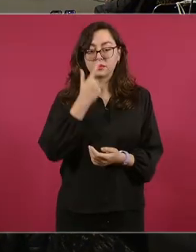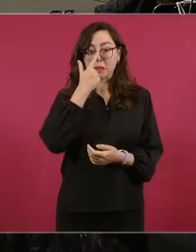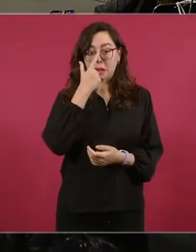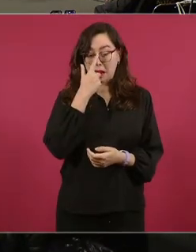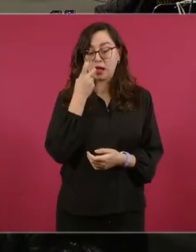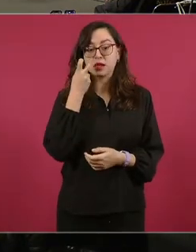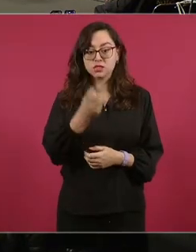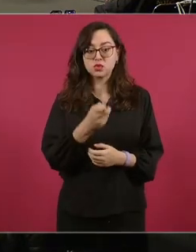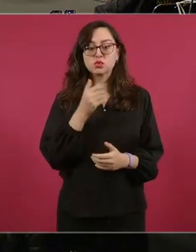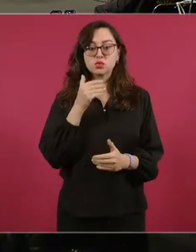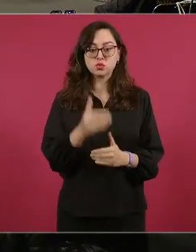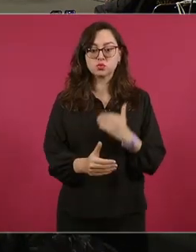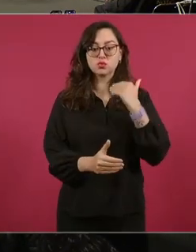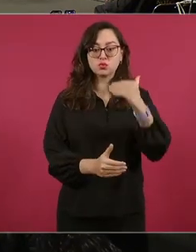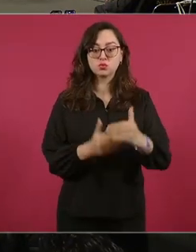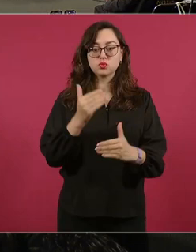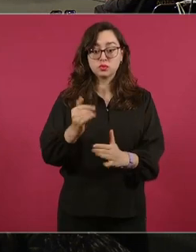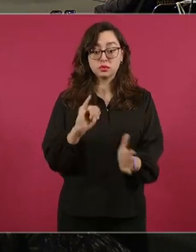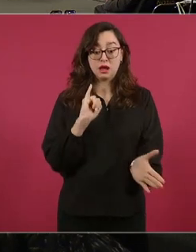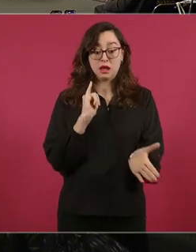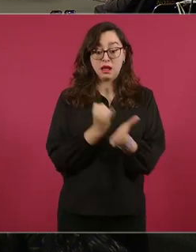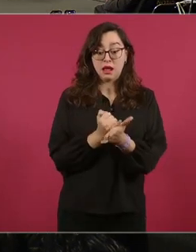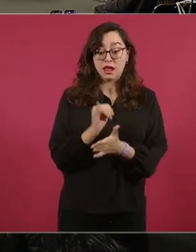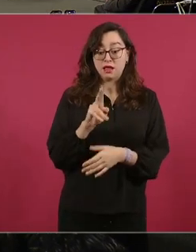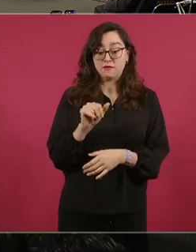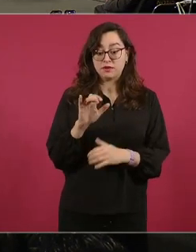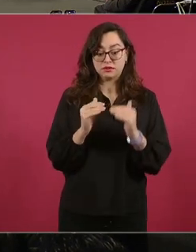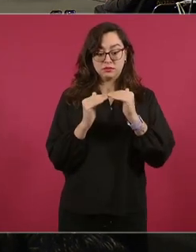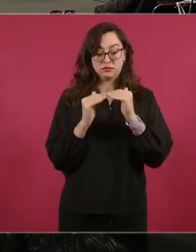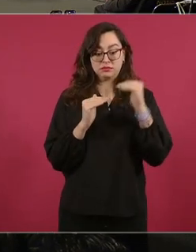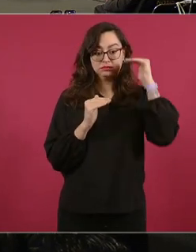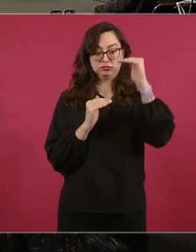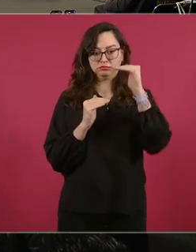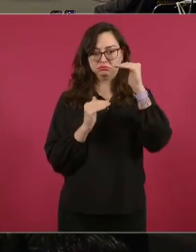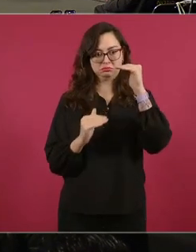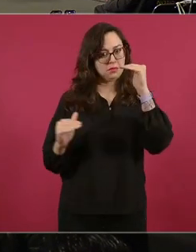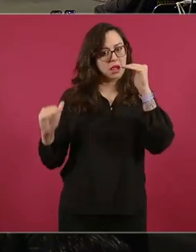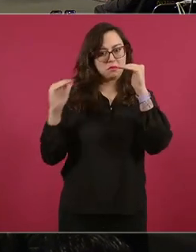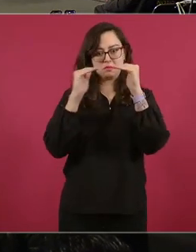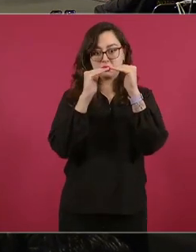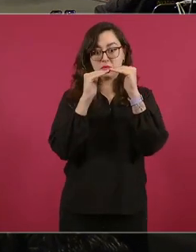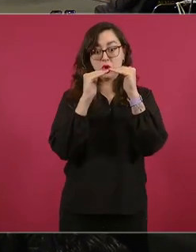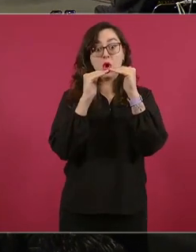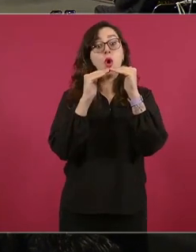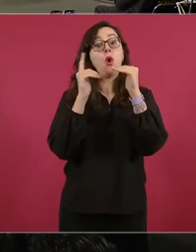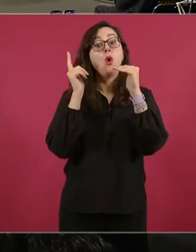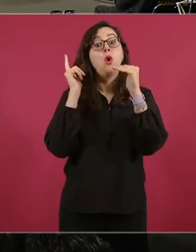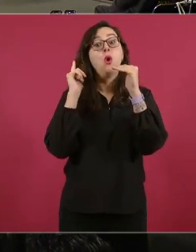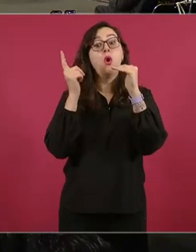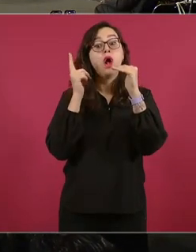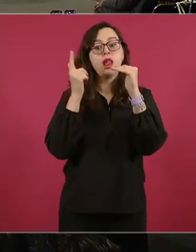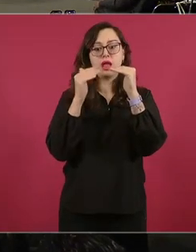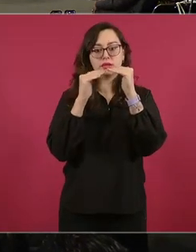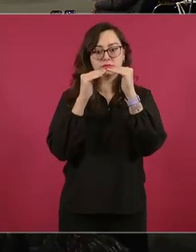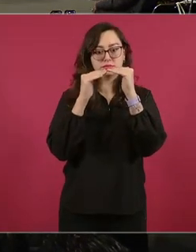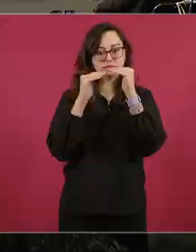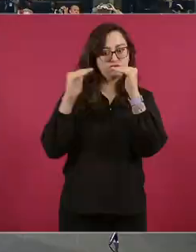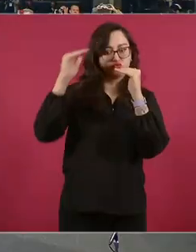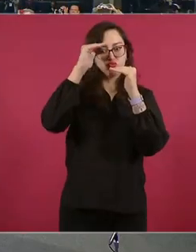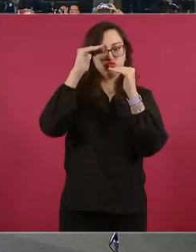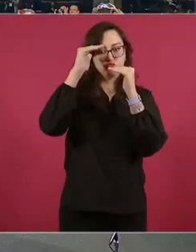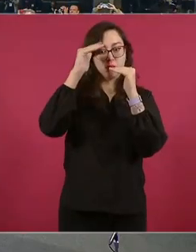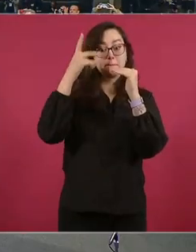es que esté siempre por arriba de la inflación. Nosotros, en el caso del salario mínimo,